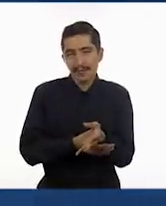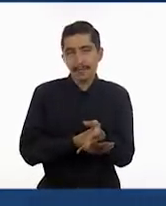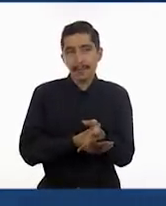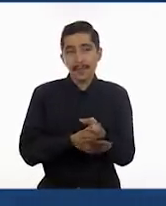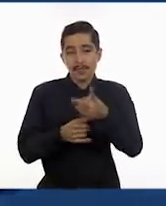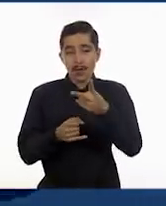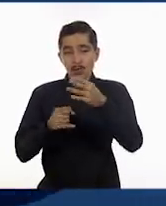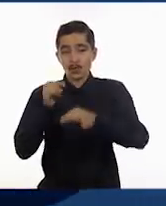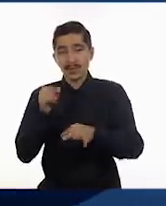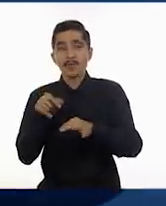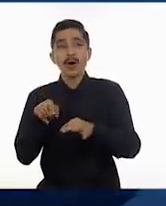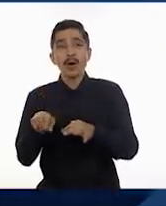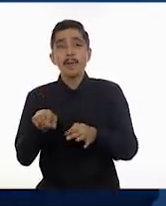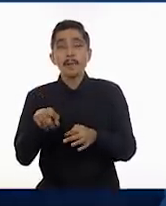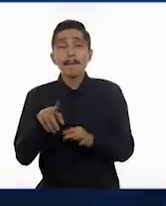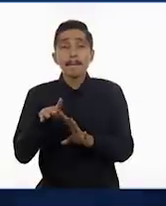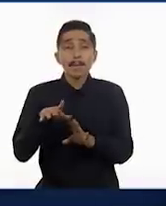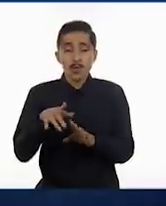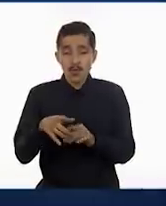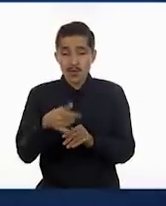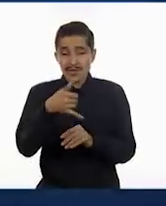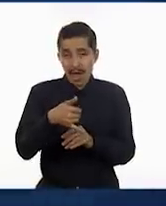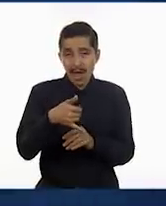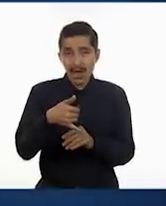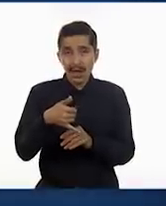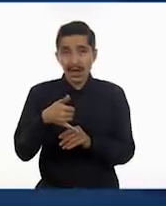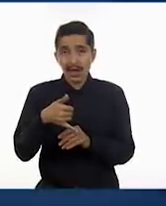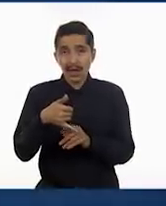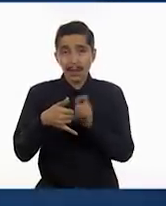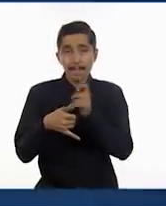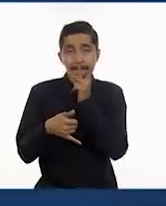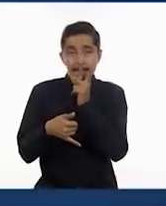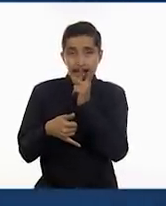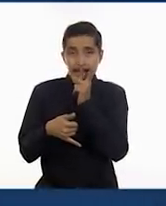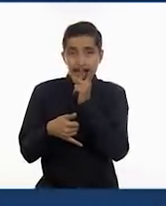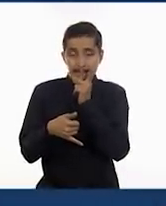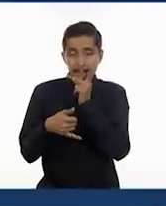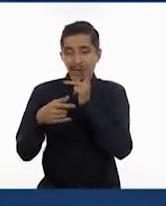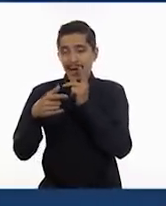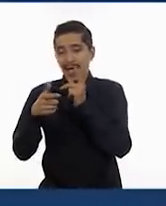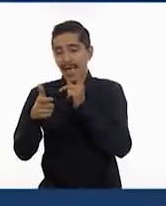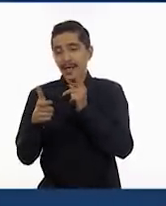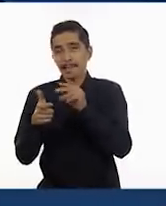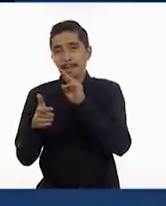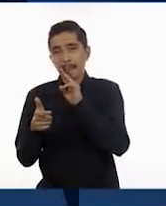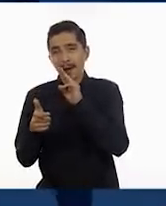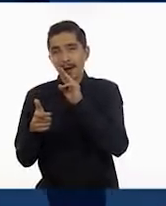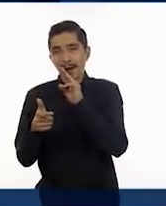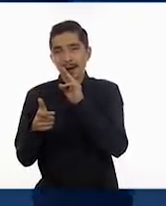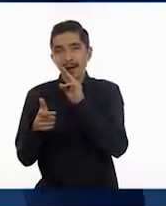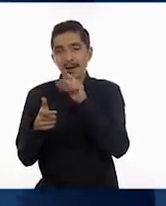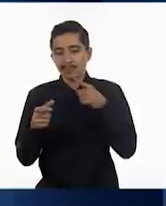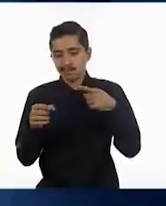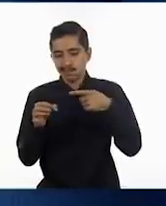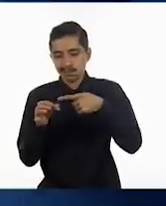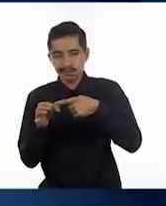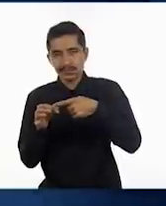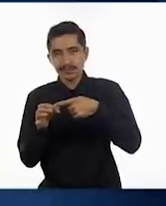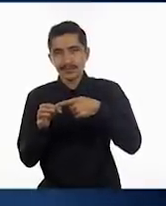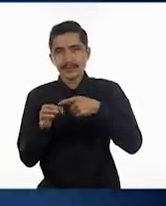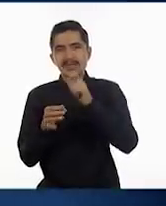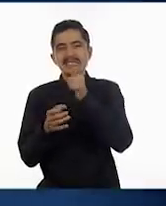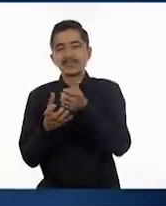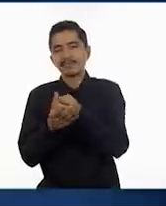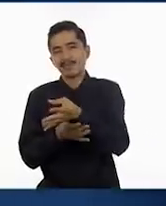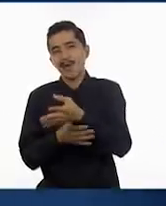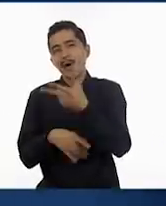últimos, ahí se ve la unión de un Y por parte del padre y X por parte de la madre. Y entonces es que quedó o nació